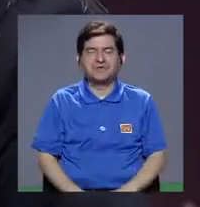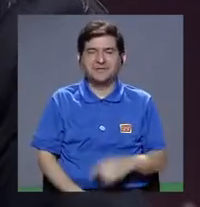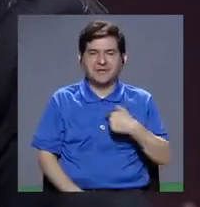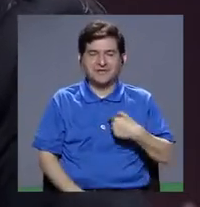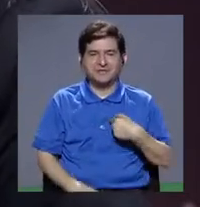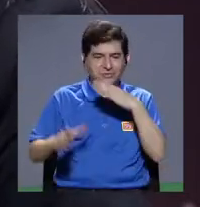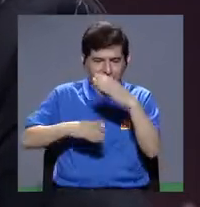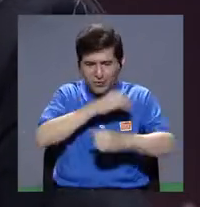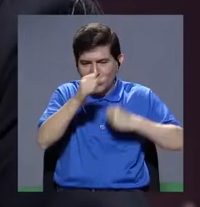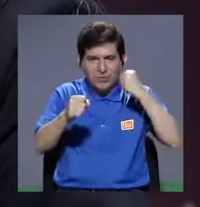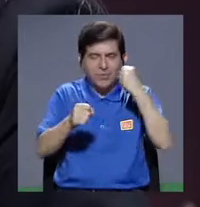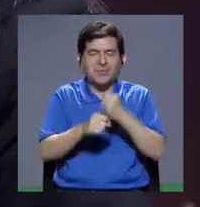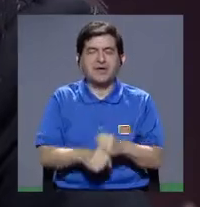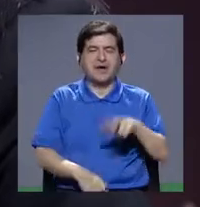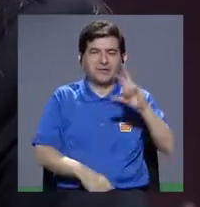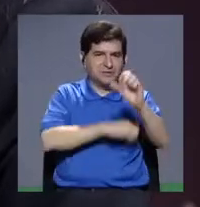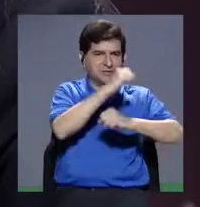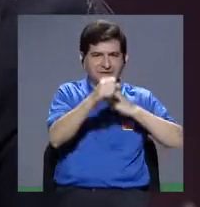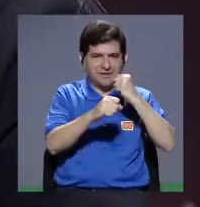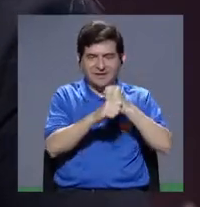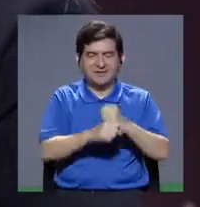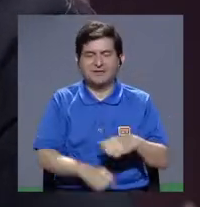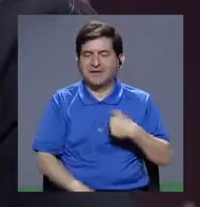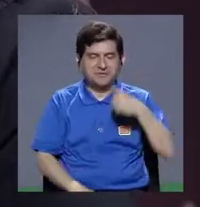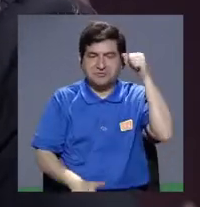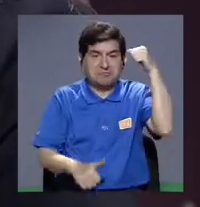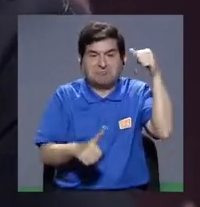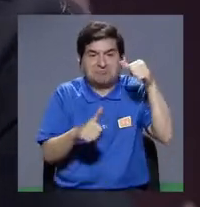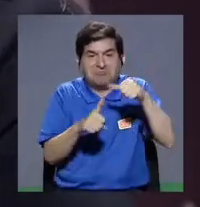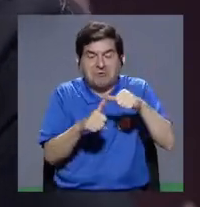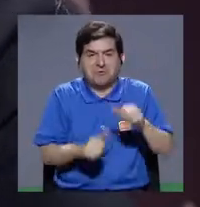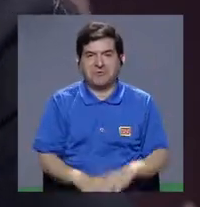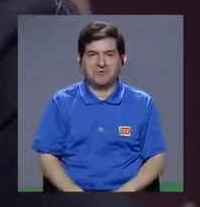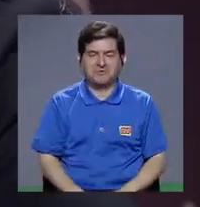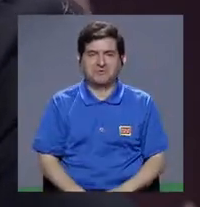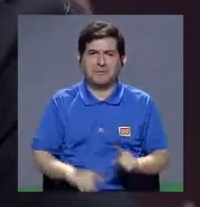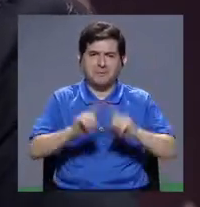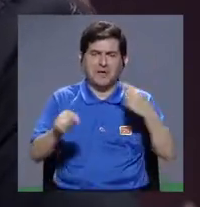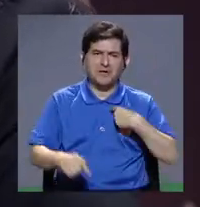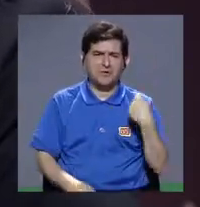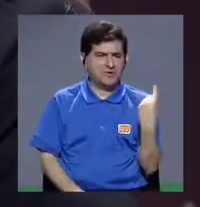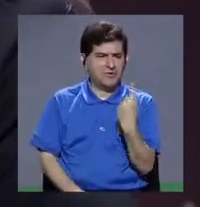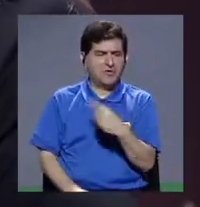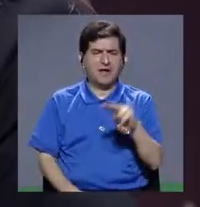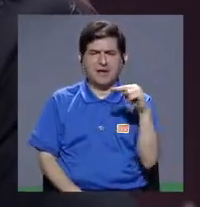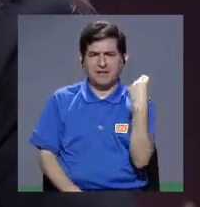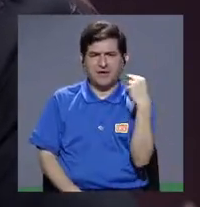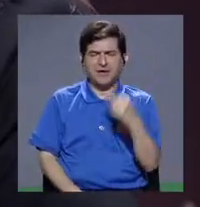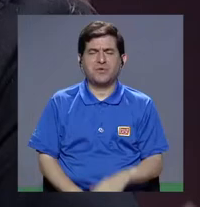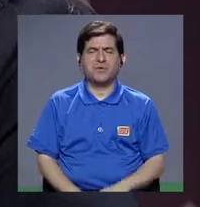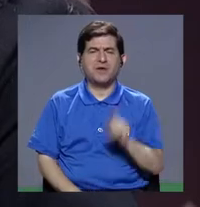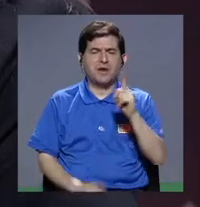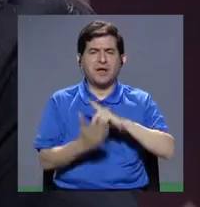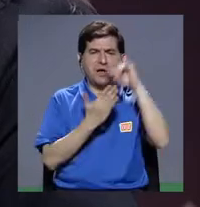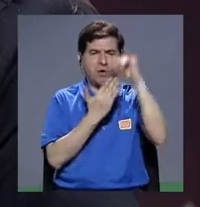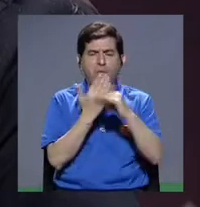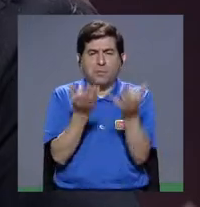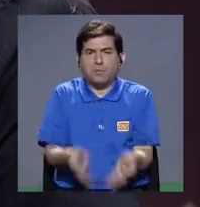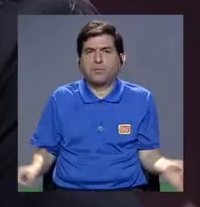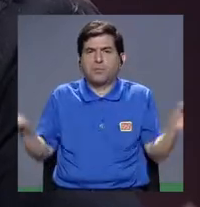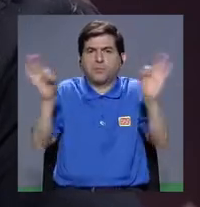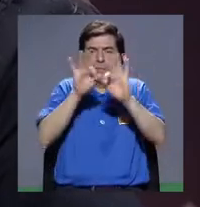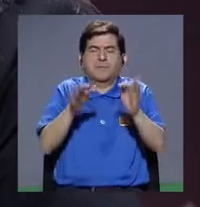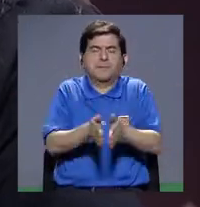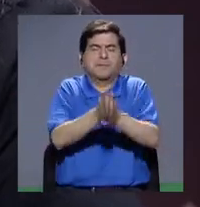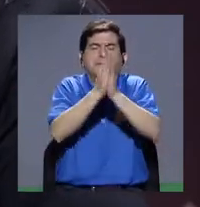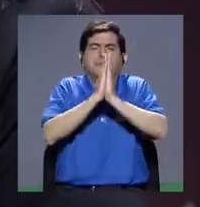de mis 30 años porque no se me había ocurrido pero yo tomo cada novela como un proyecto fundamental que me